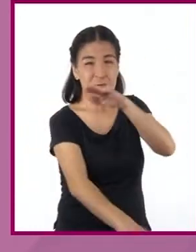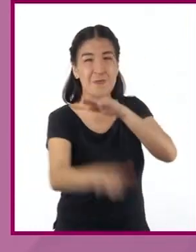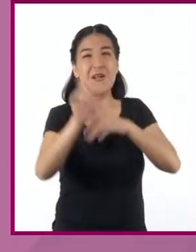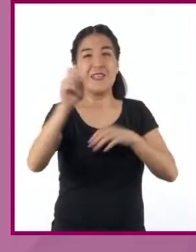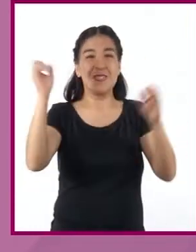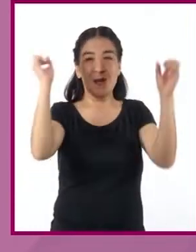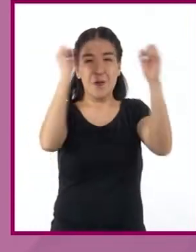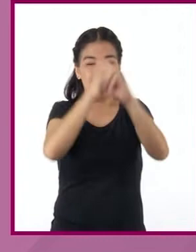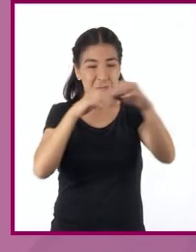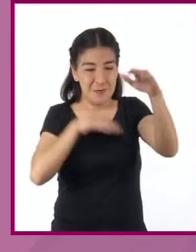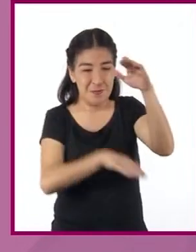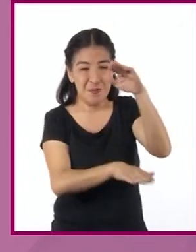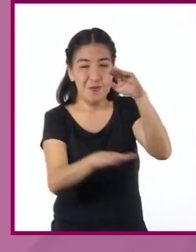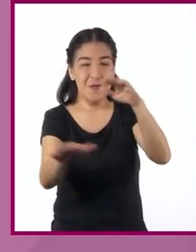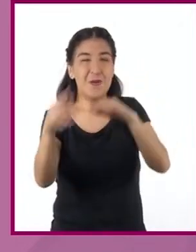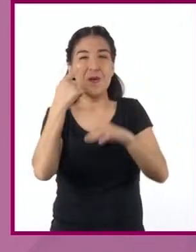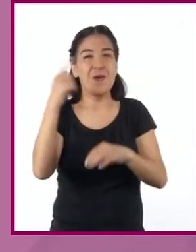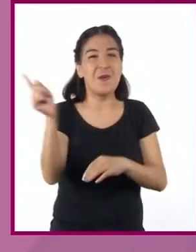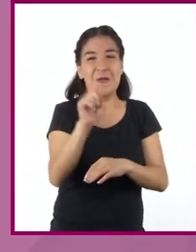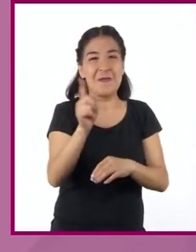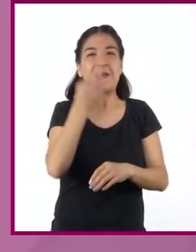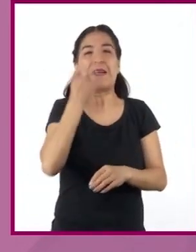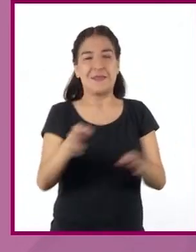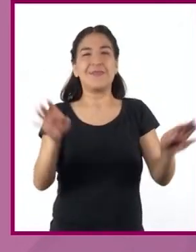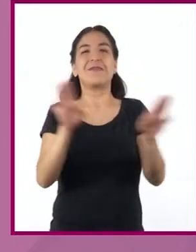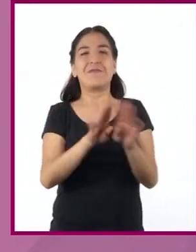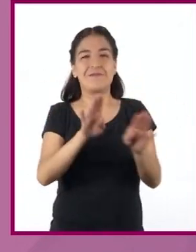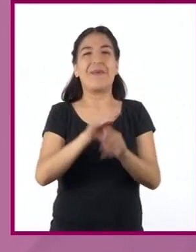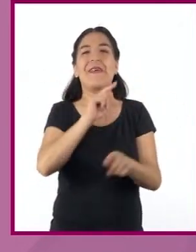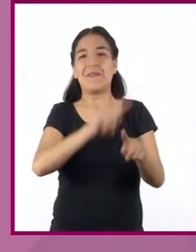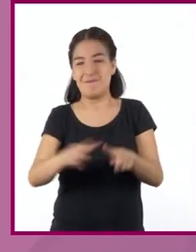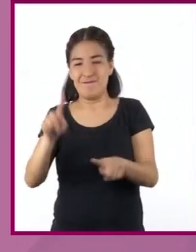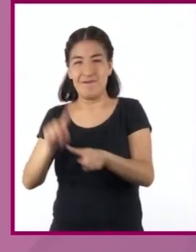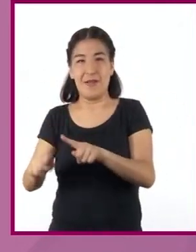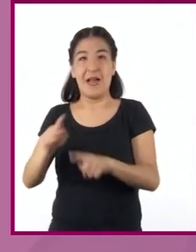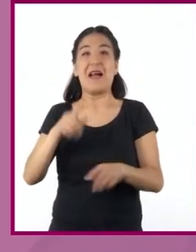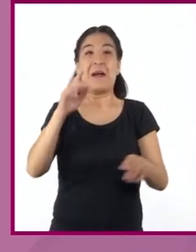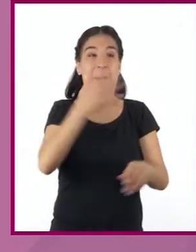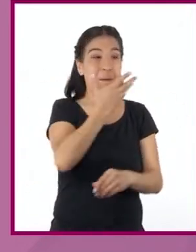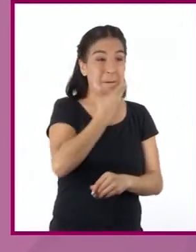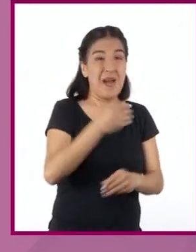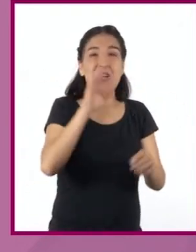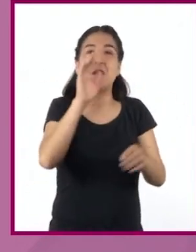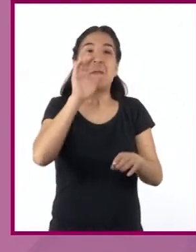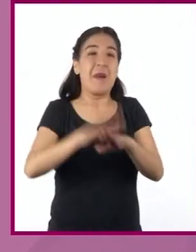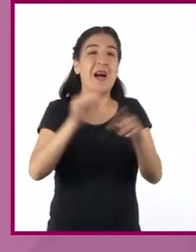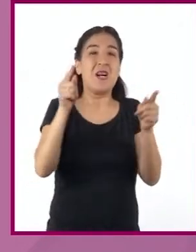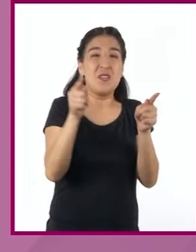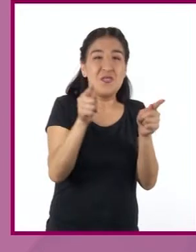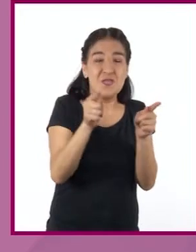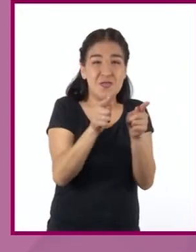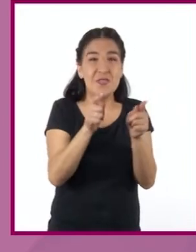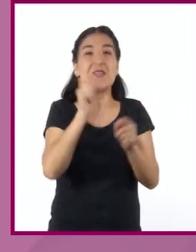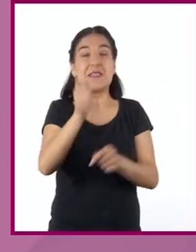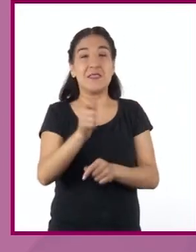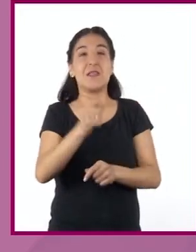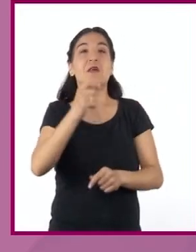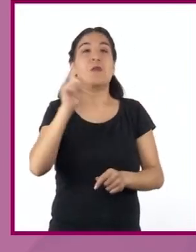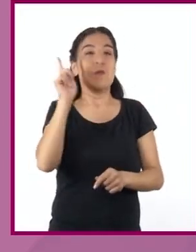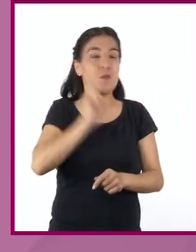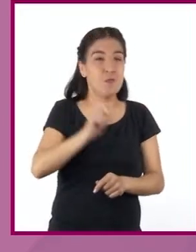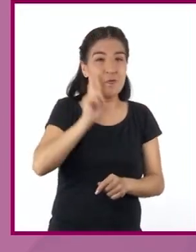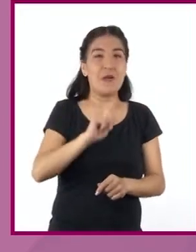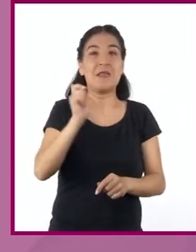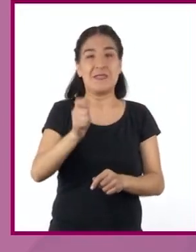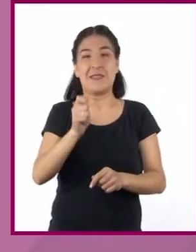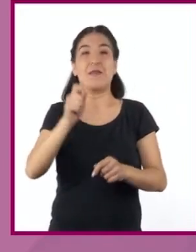Además, los machos de nuestra especie son mucho más pequeños que las hembras. Las hembras somos hasta 10 veces más grandes que el